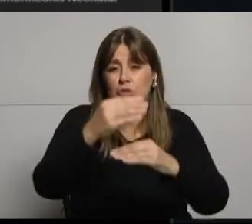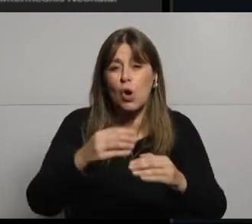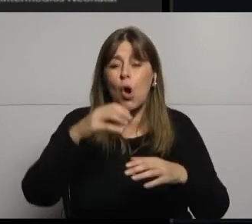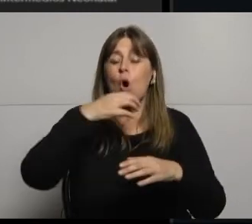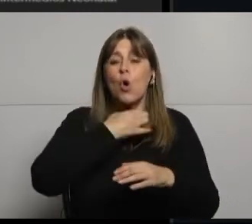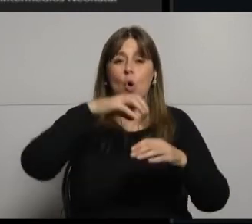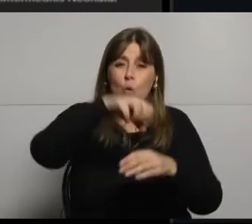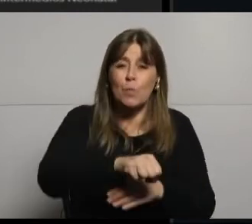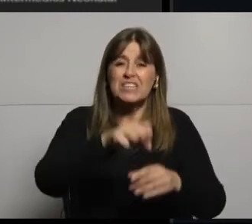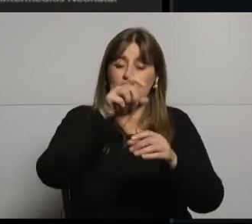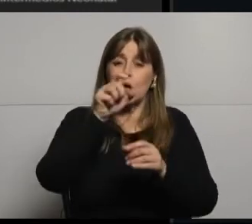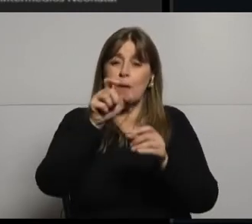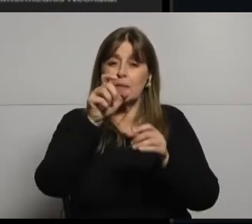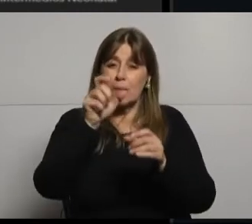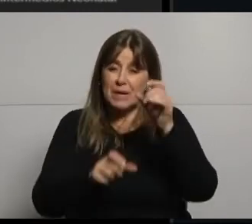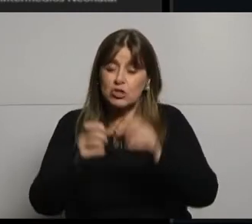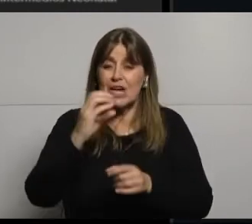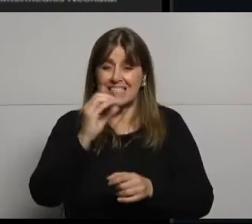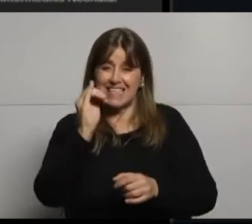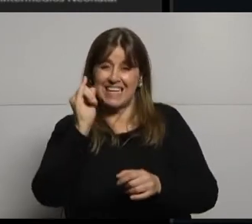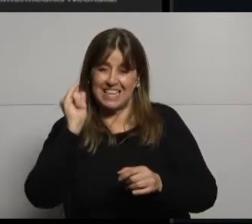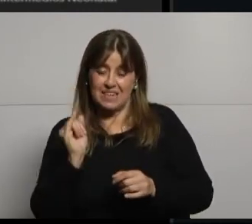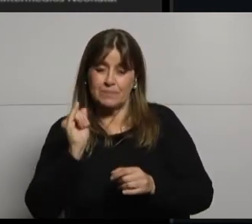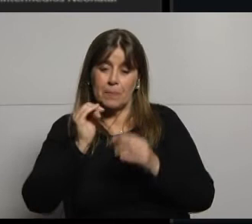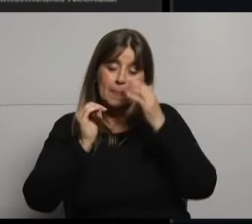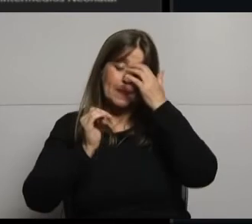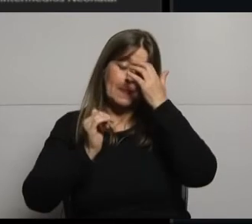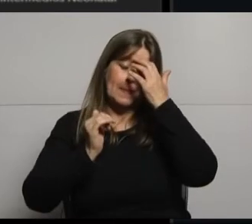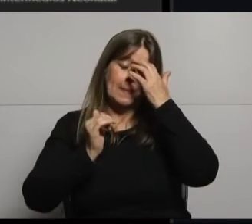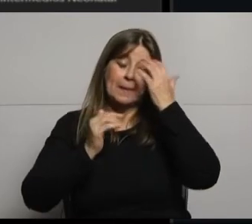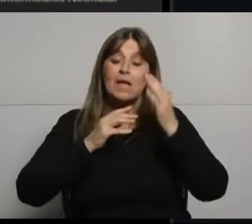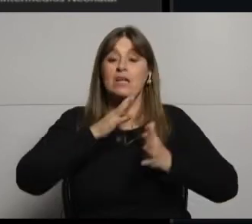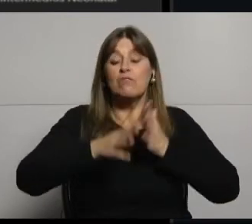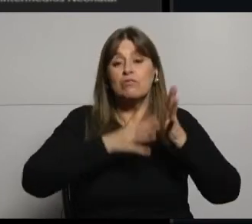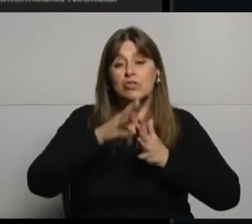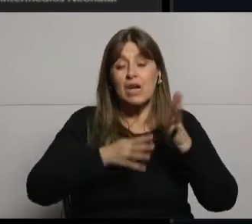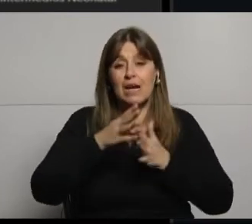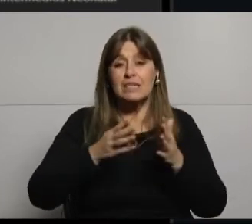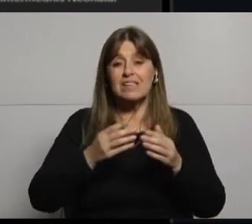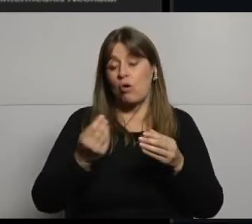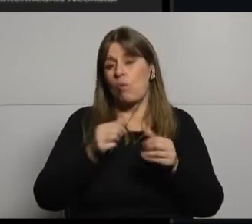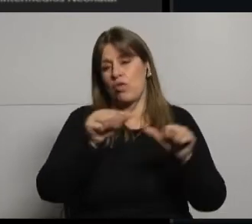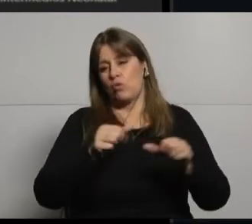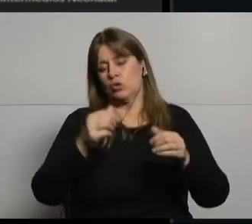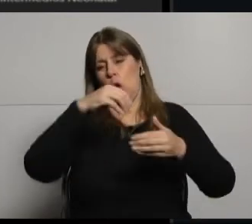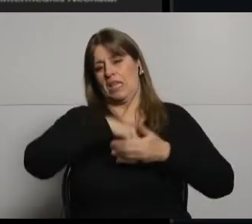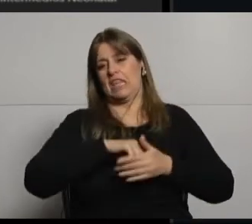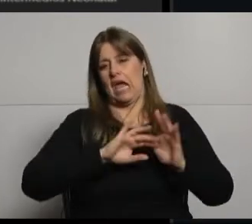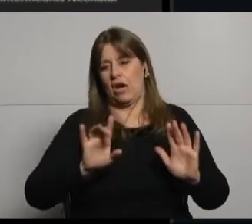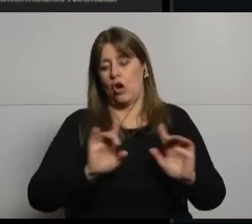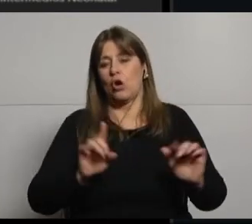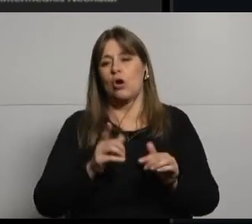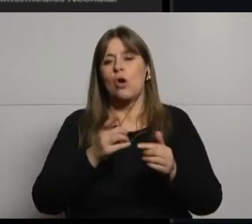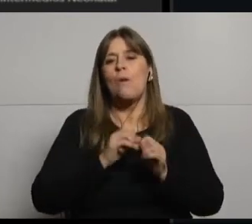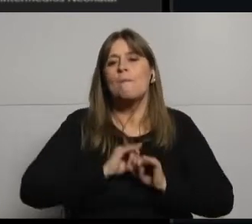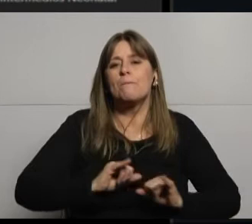CTI? De nuevo, todos esos monitores y todas estas funcionalidades son de uso interno, ¿verdad? No tendría sentido